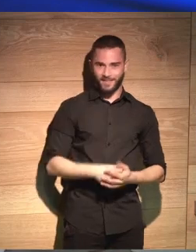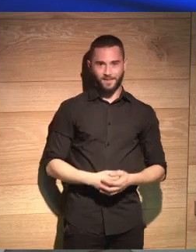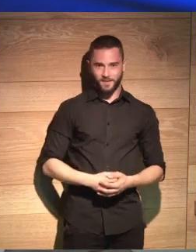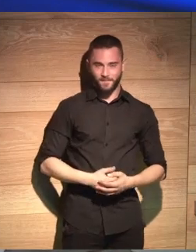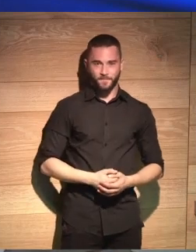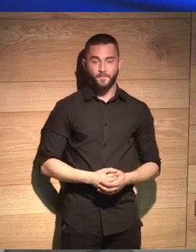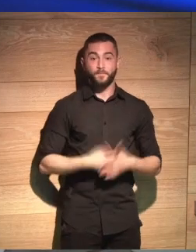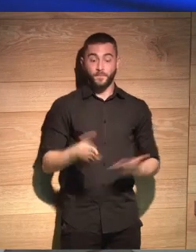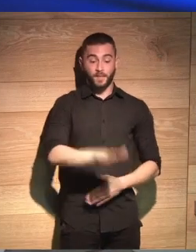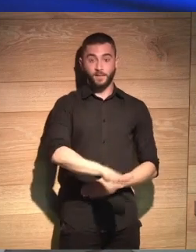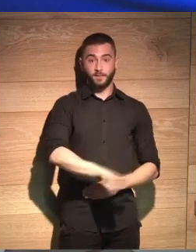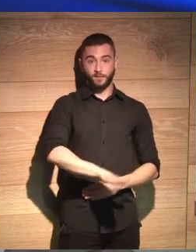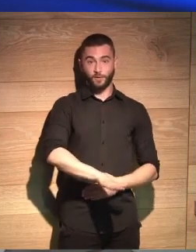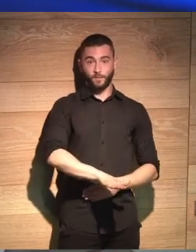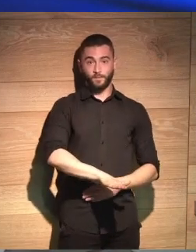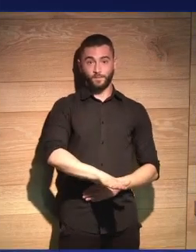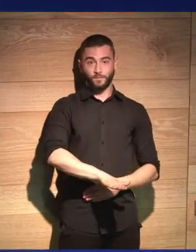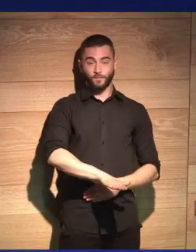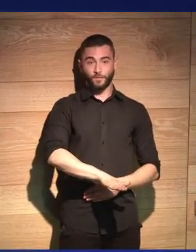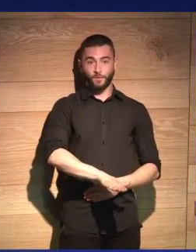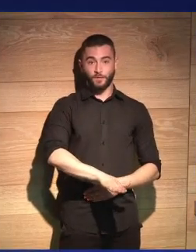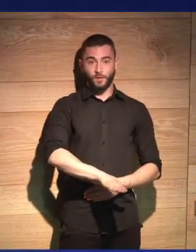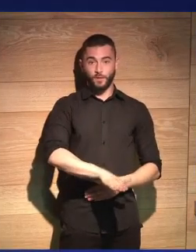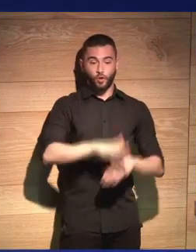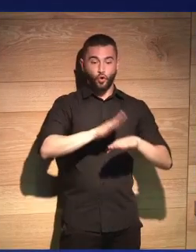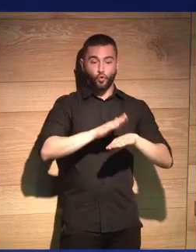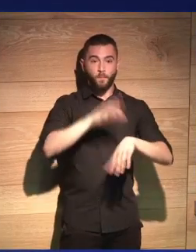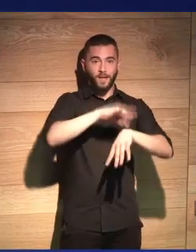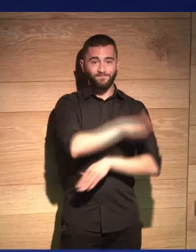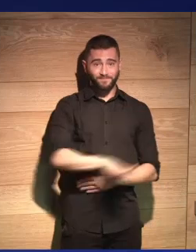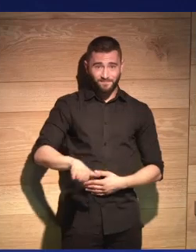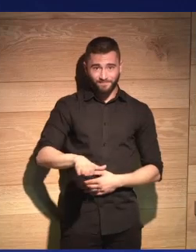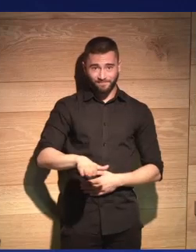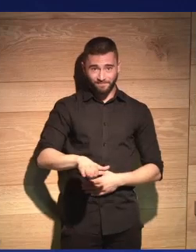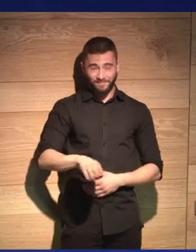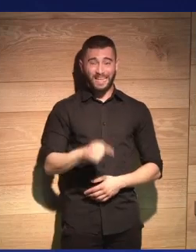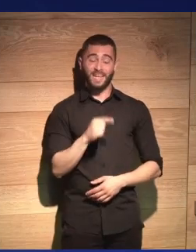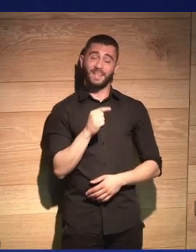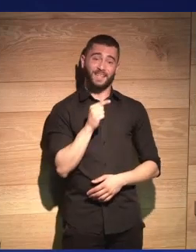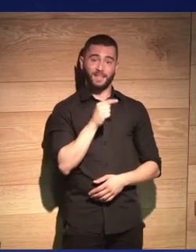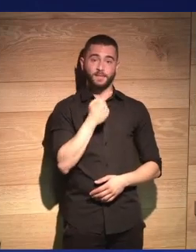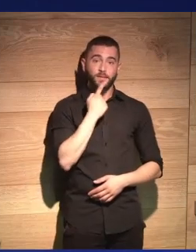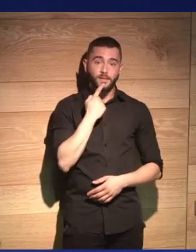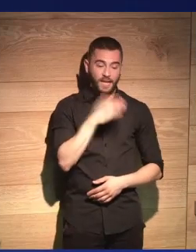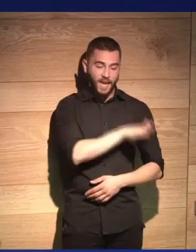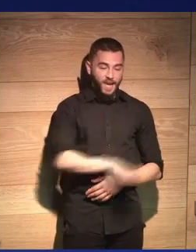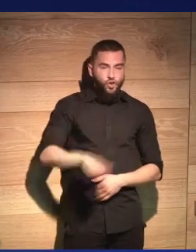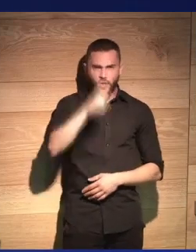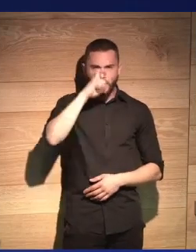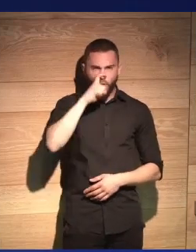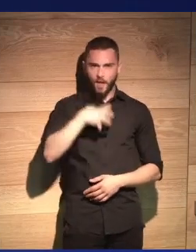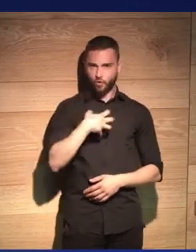viaje, y el niño, por culpa de un pediatra que les dijo que los niños no tienen